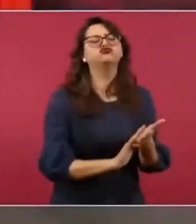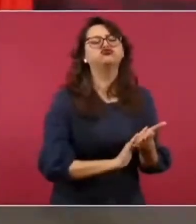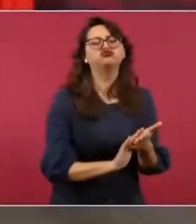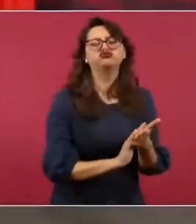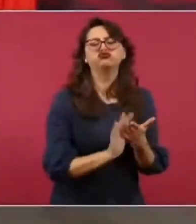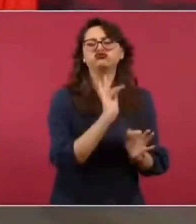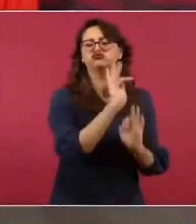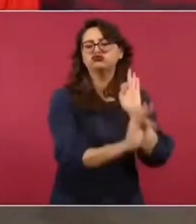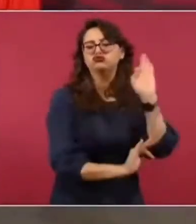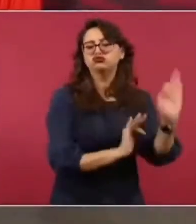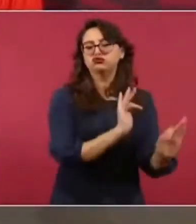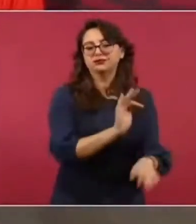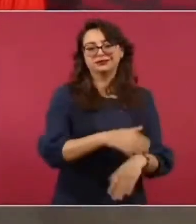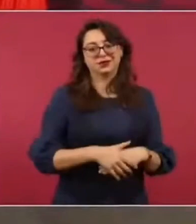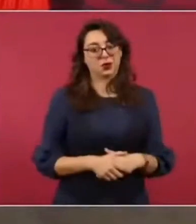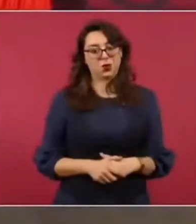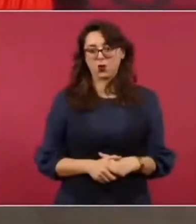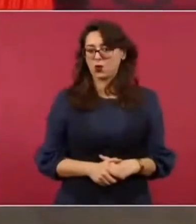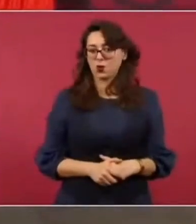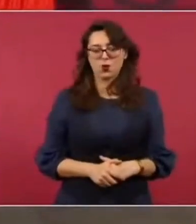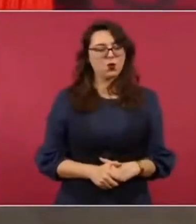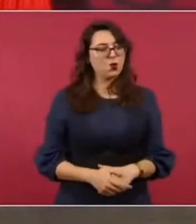Y fue exactamente